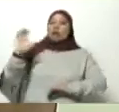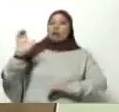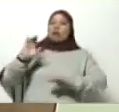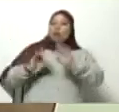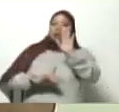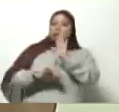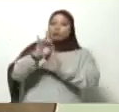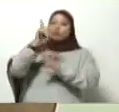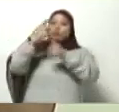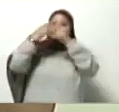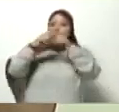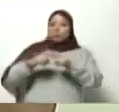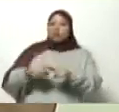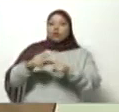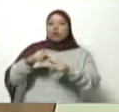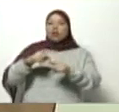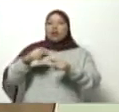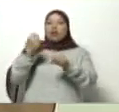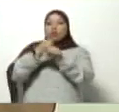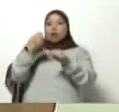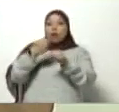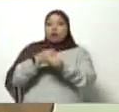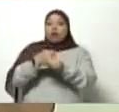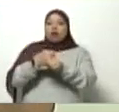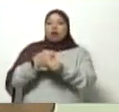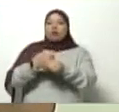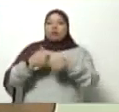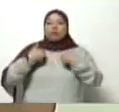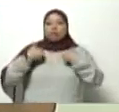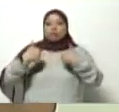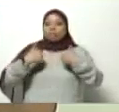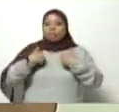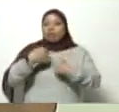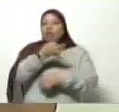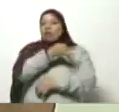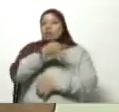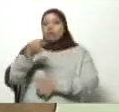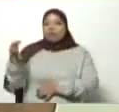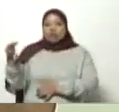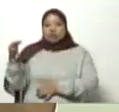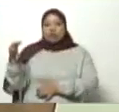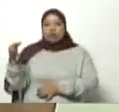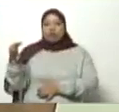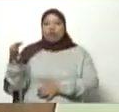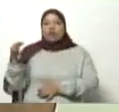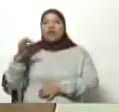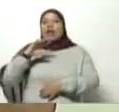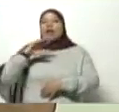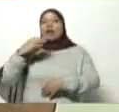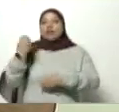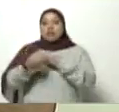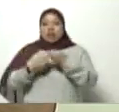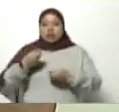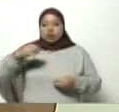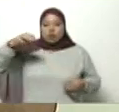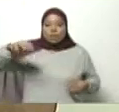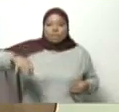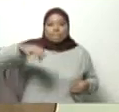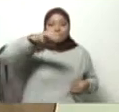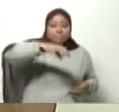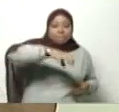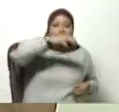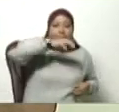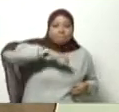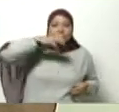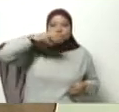balance de toda una extraordinaria jornada que se hizo en todo el territorio nacional. Fuimos a